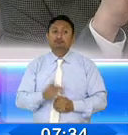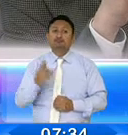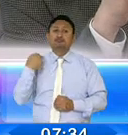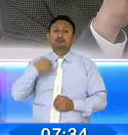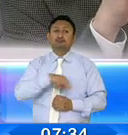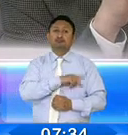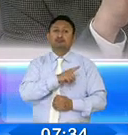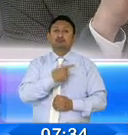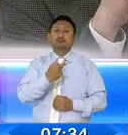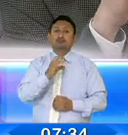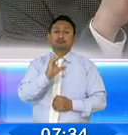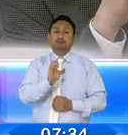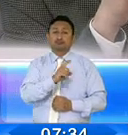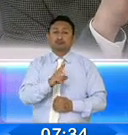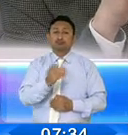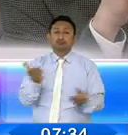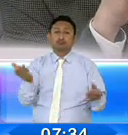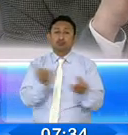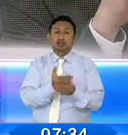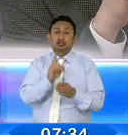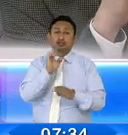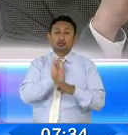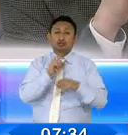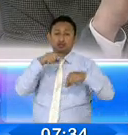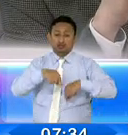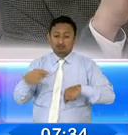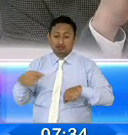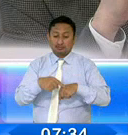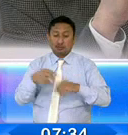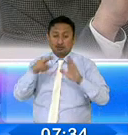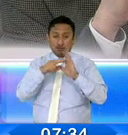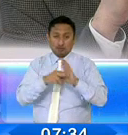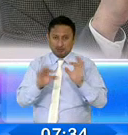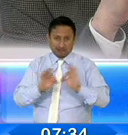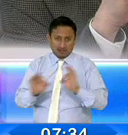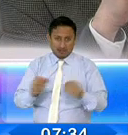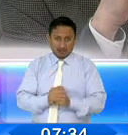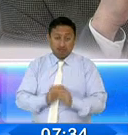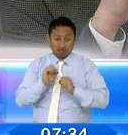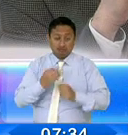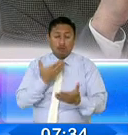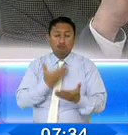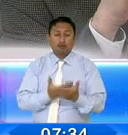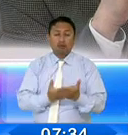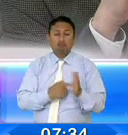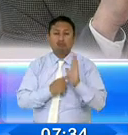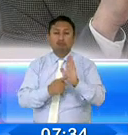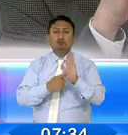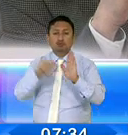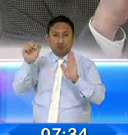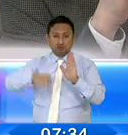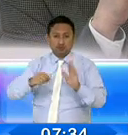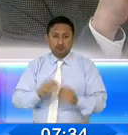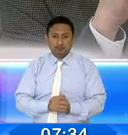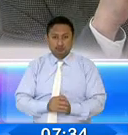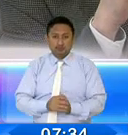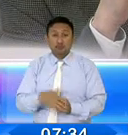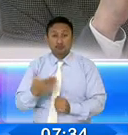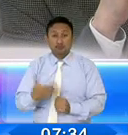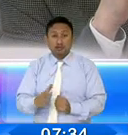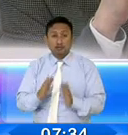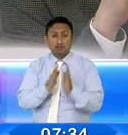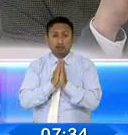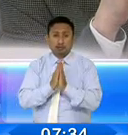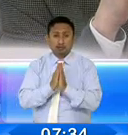país, no cumplen con las reglas. Y lo vamos a demostrar. y hemos pedido que el